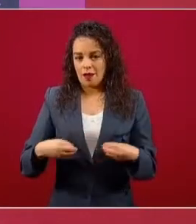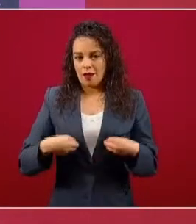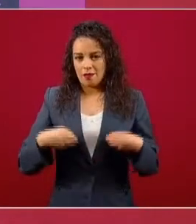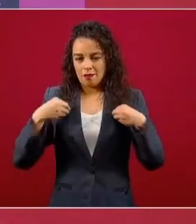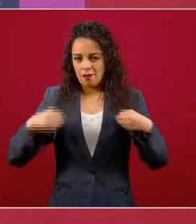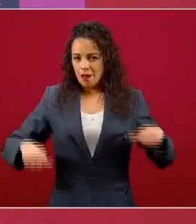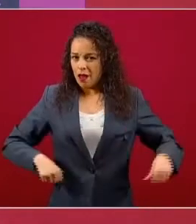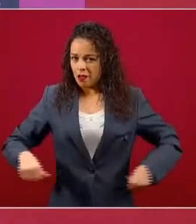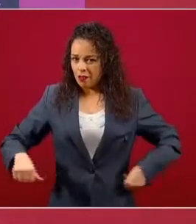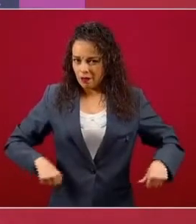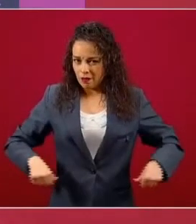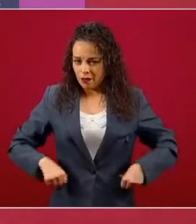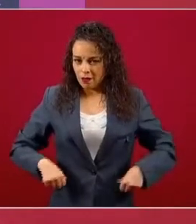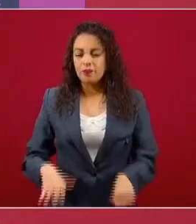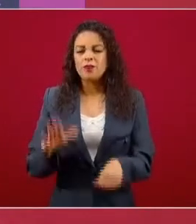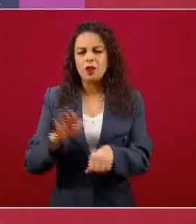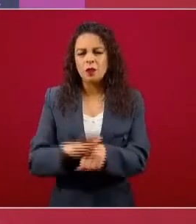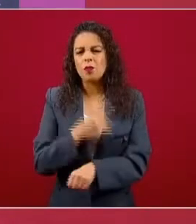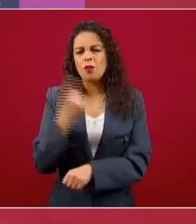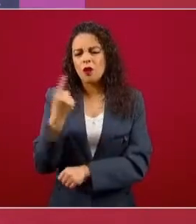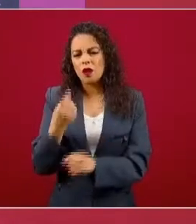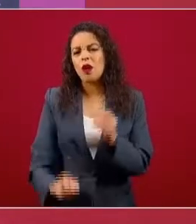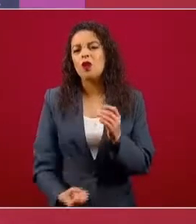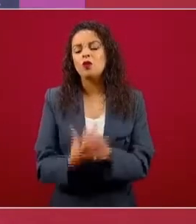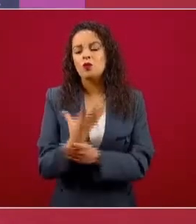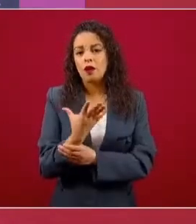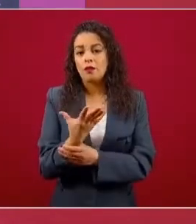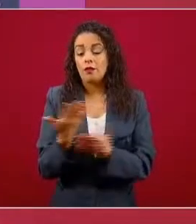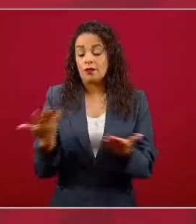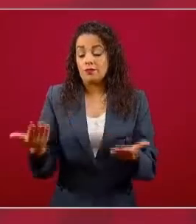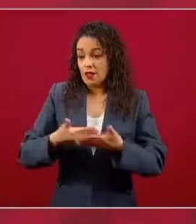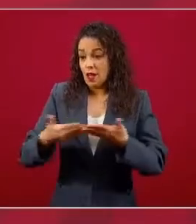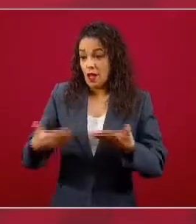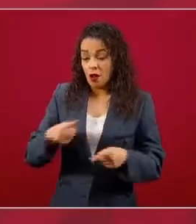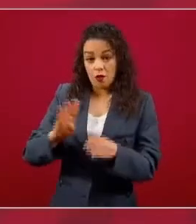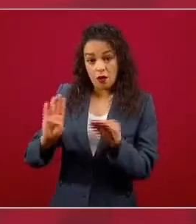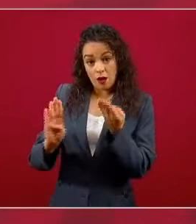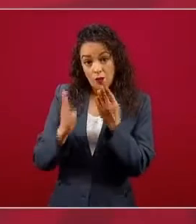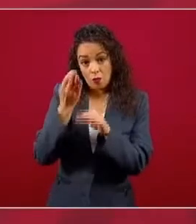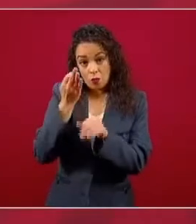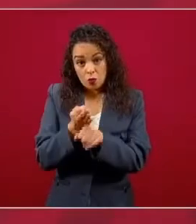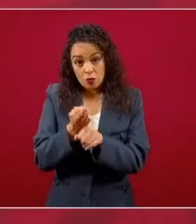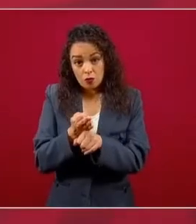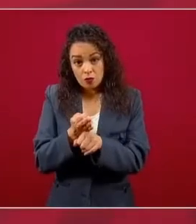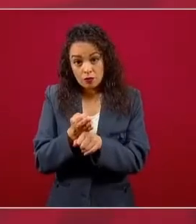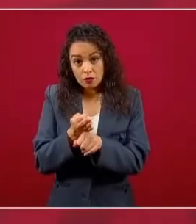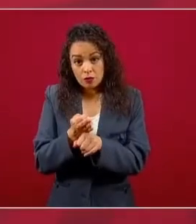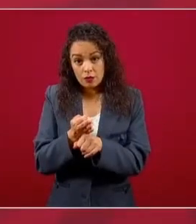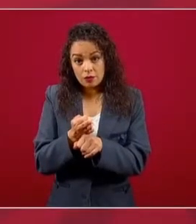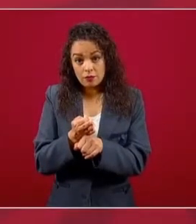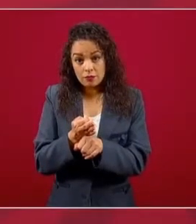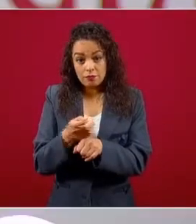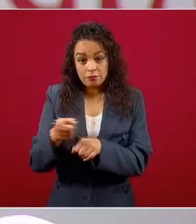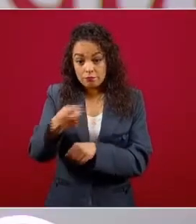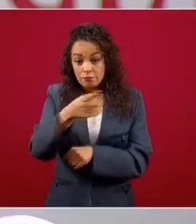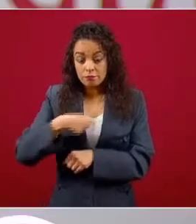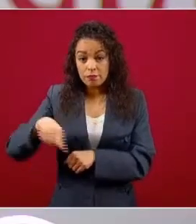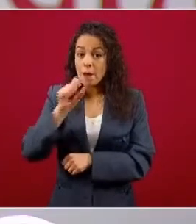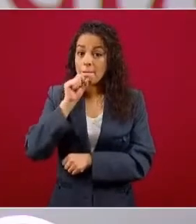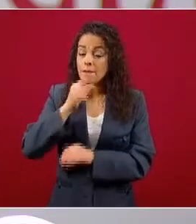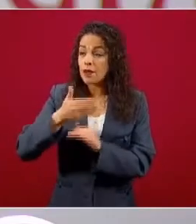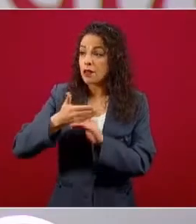nueva porque el mundo en que vivimos ya no es el mismo que hace unos meses y a nivel